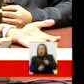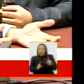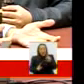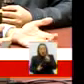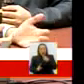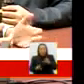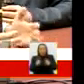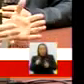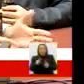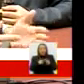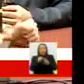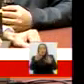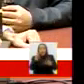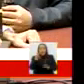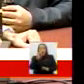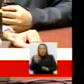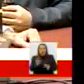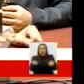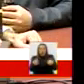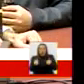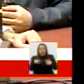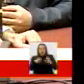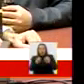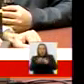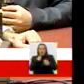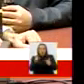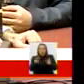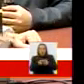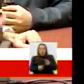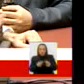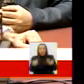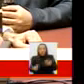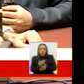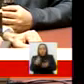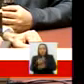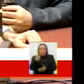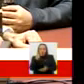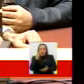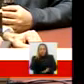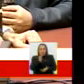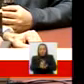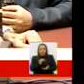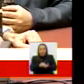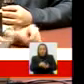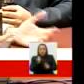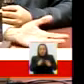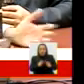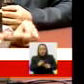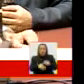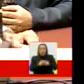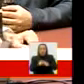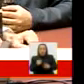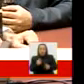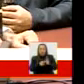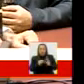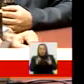el 90% de los parlamentarios que tenemos en el Congreso son parlamentarios nuevos. Esta es la sanción que impone la ciudadanía a los que se